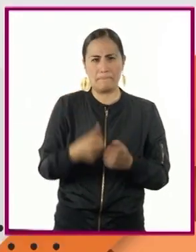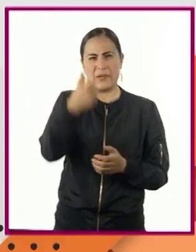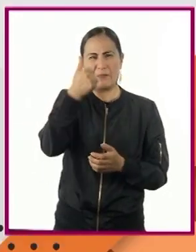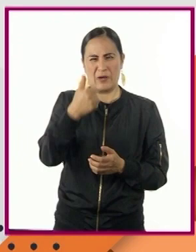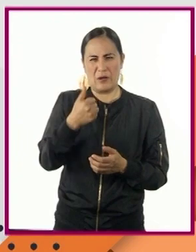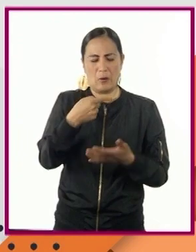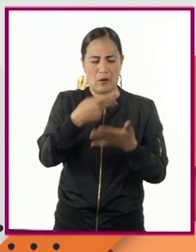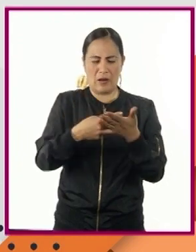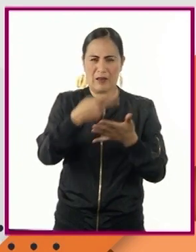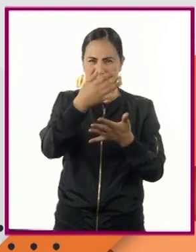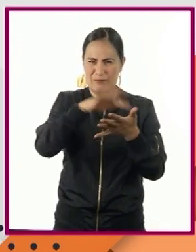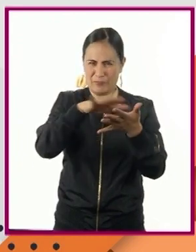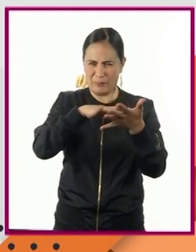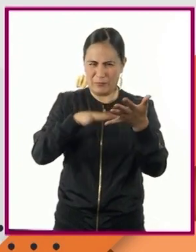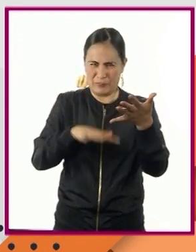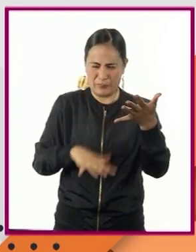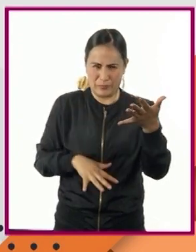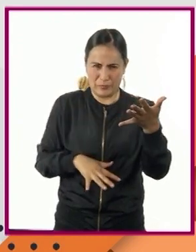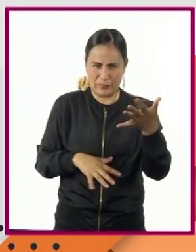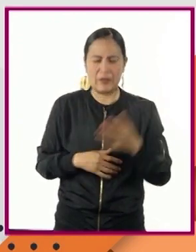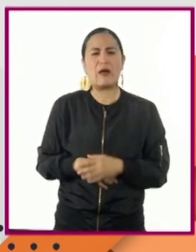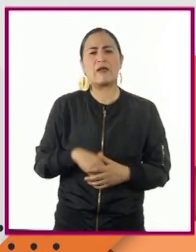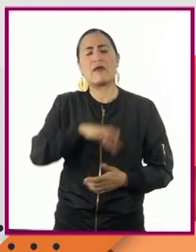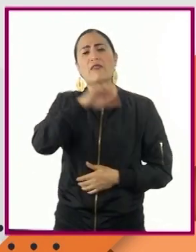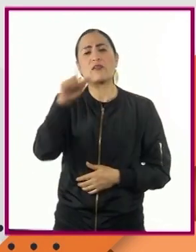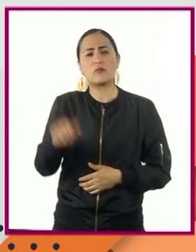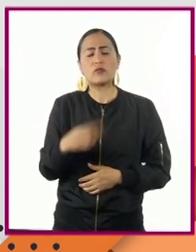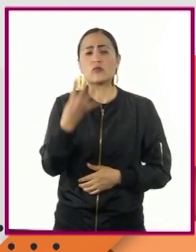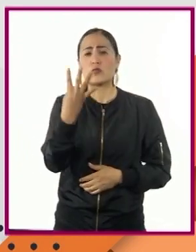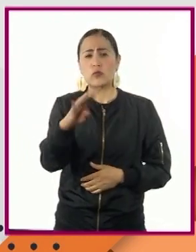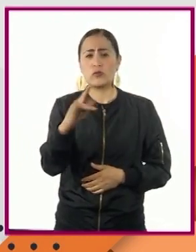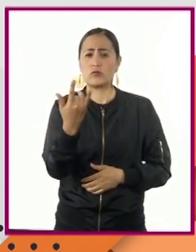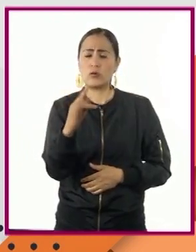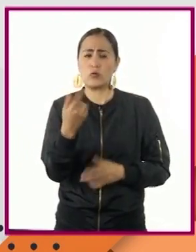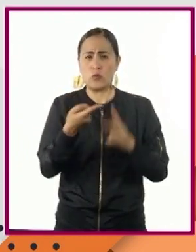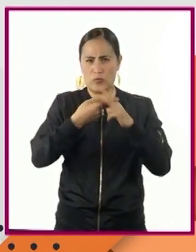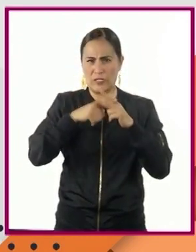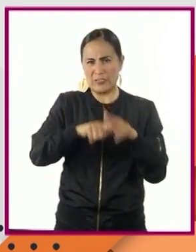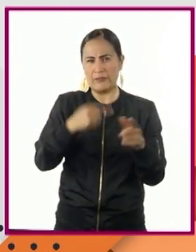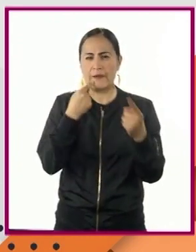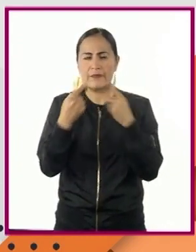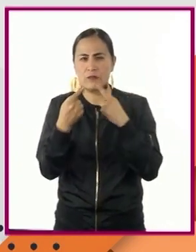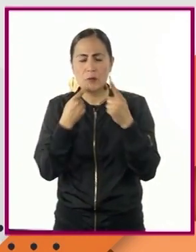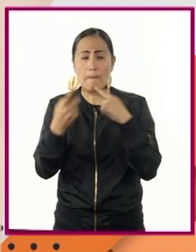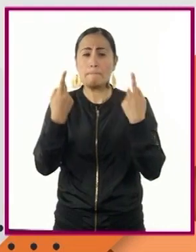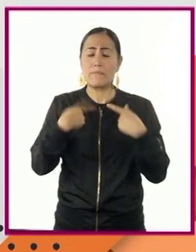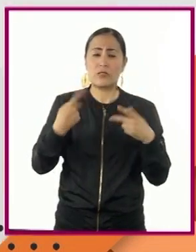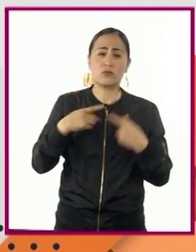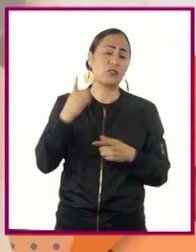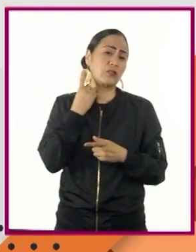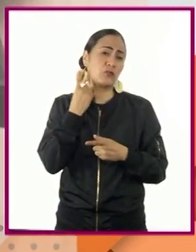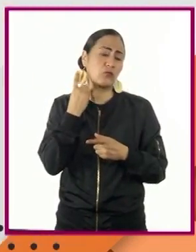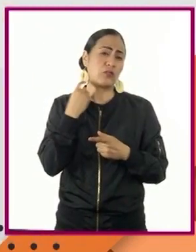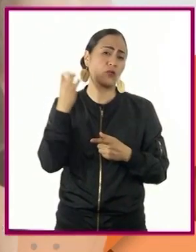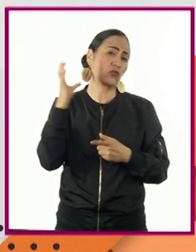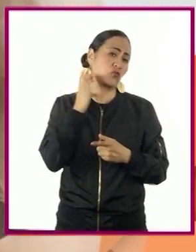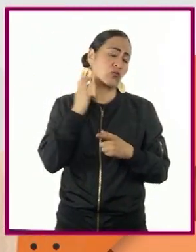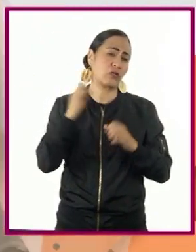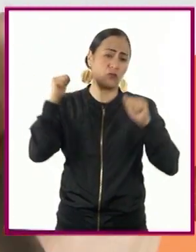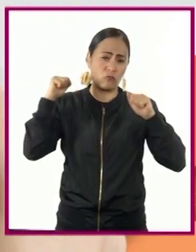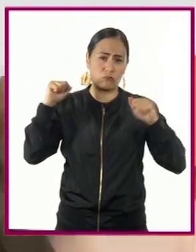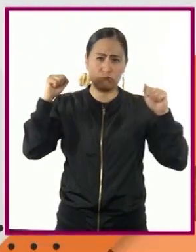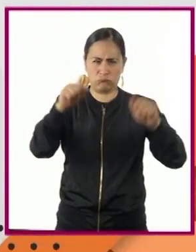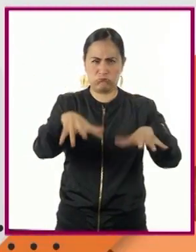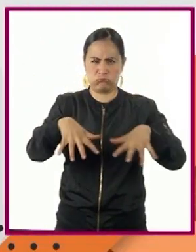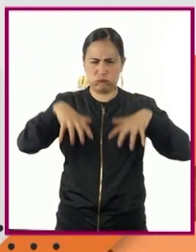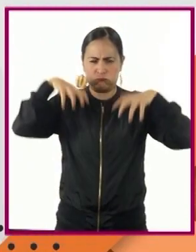de constitución, iniciando su discusión el 4 de julio. Los diputados que asistieron al Congreso Constituyente debatieron temas